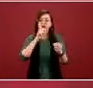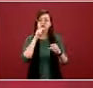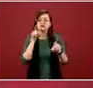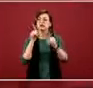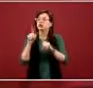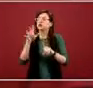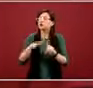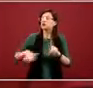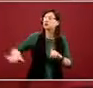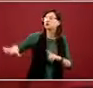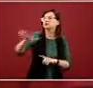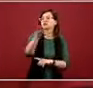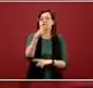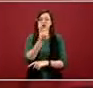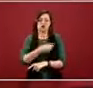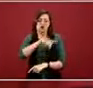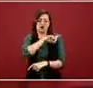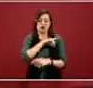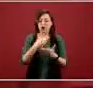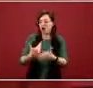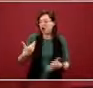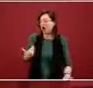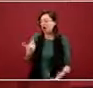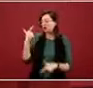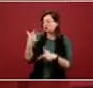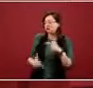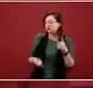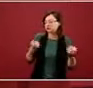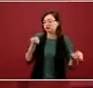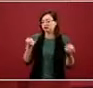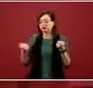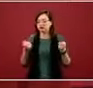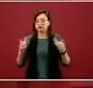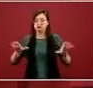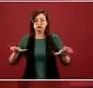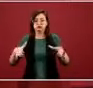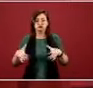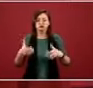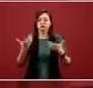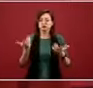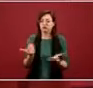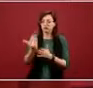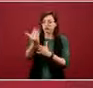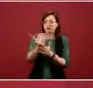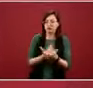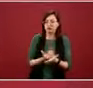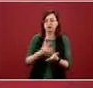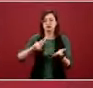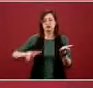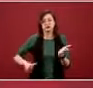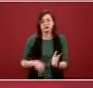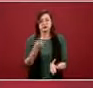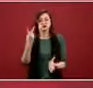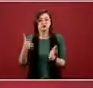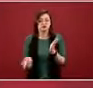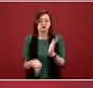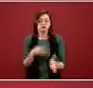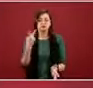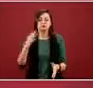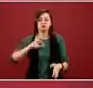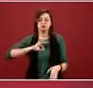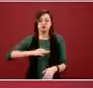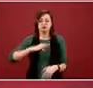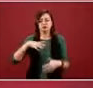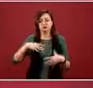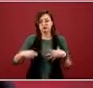pública, las intervenciones preventivas, las intervenciones de control comunitario. Hemos señalado también muchas veces que las epidemias